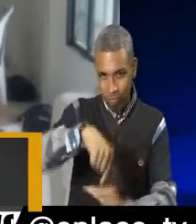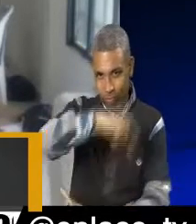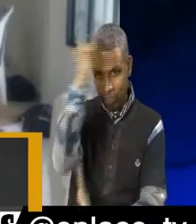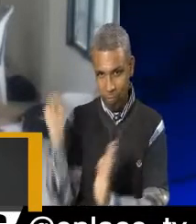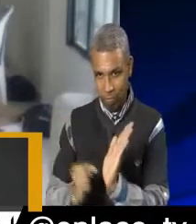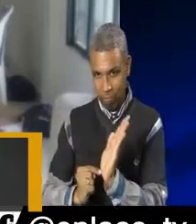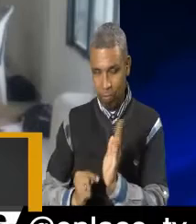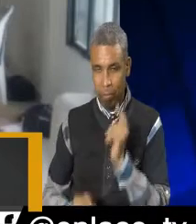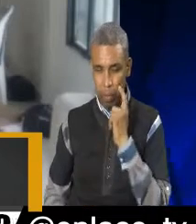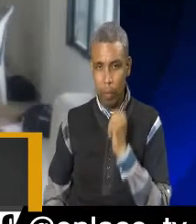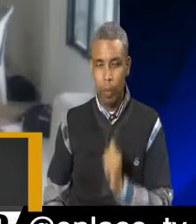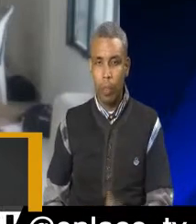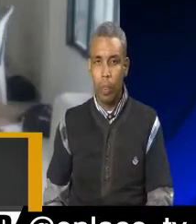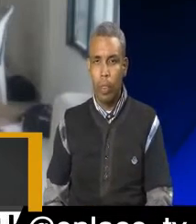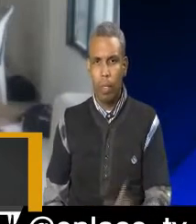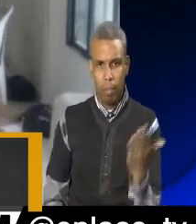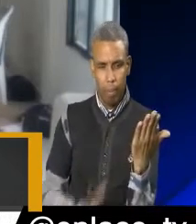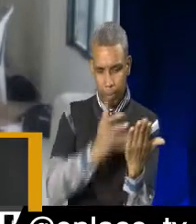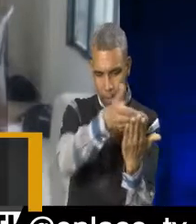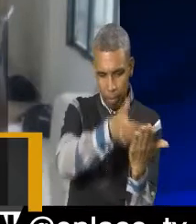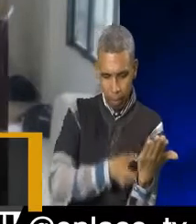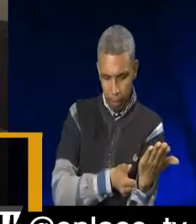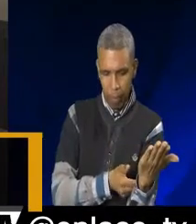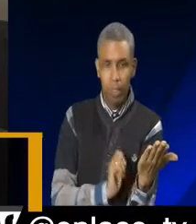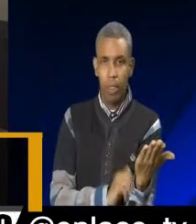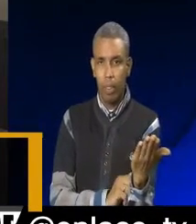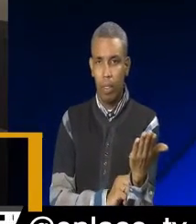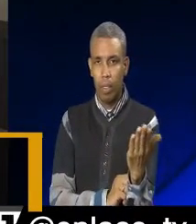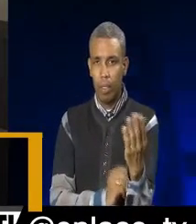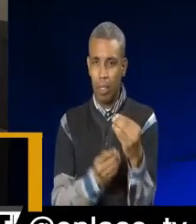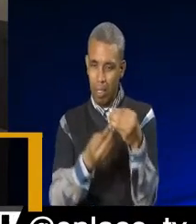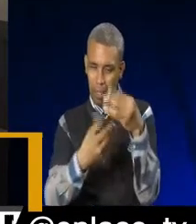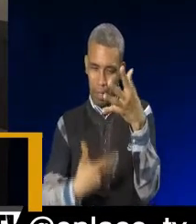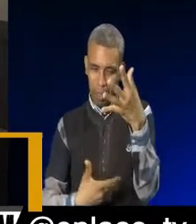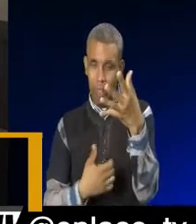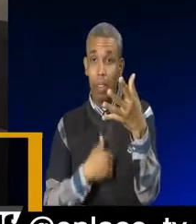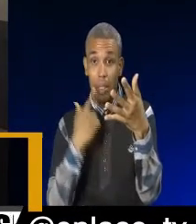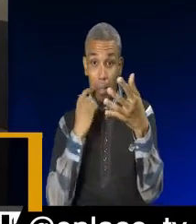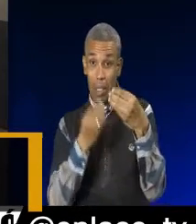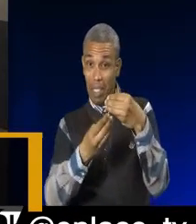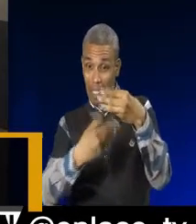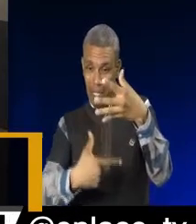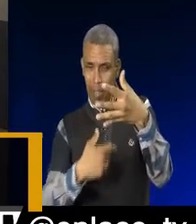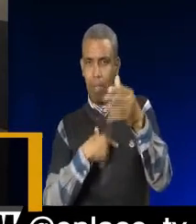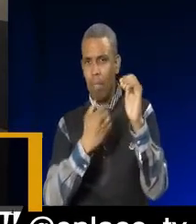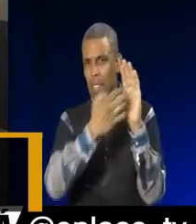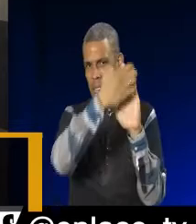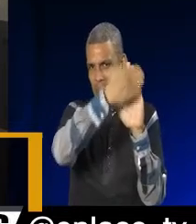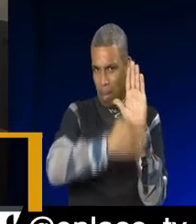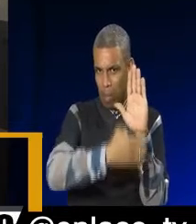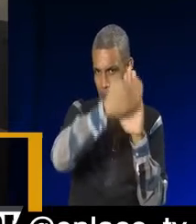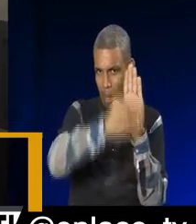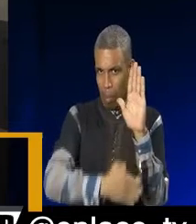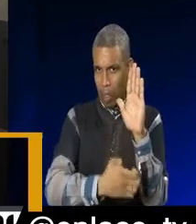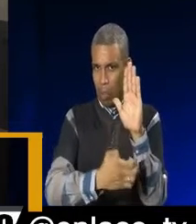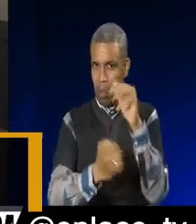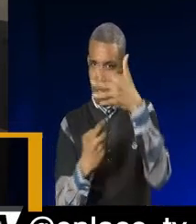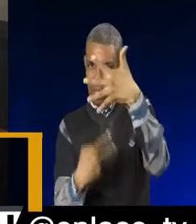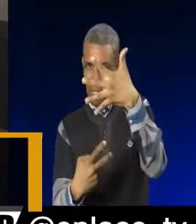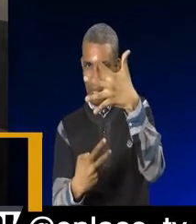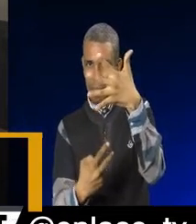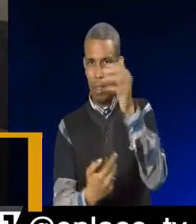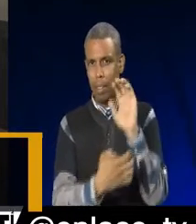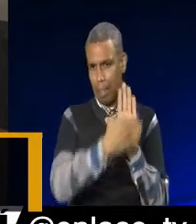diligenciadas o formadas para entre 7 y 10 capítulos, de los cuales se pide la información de todas las